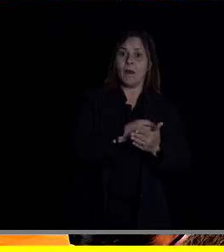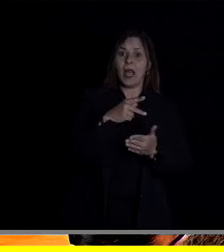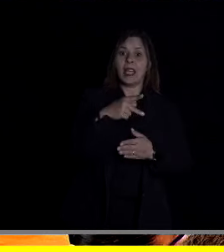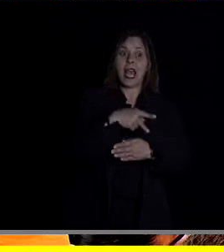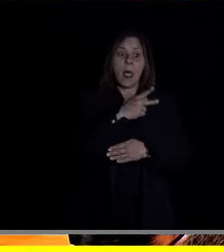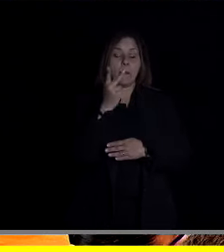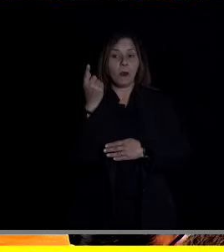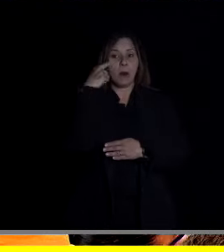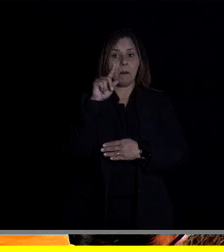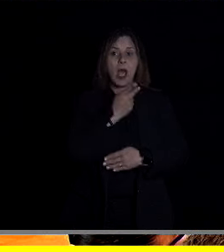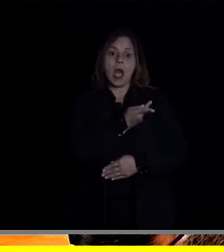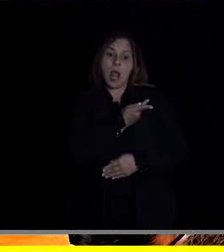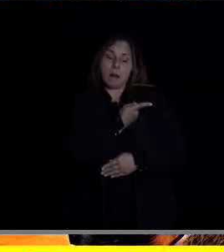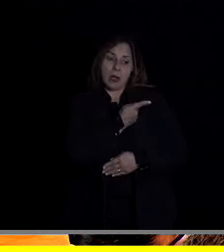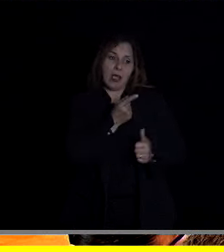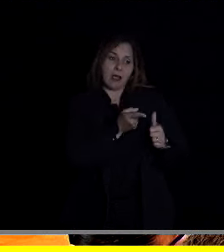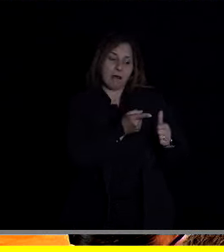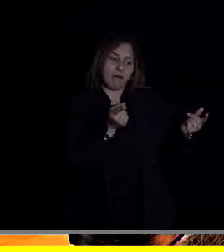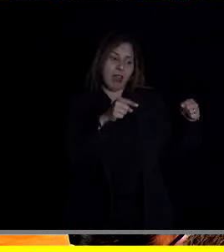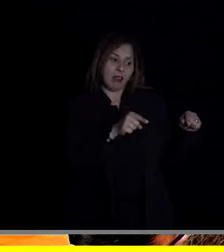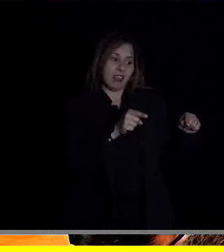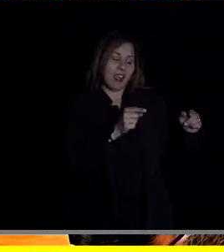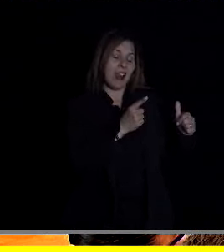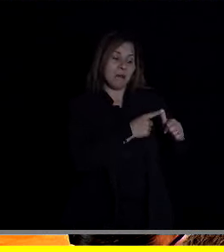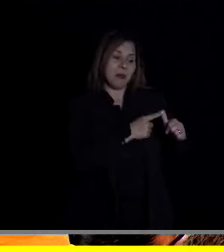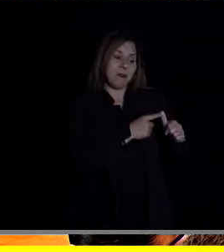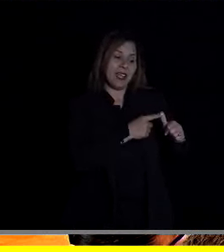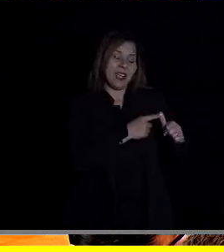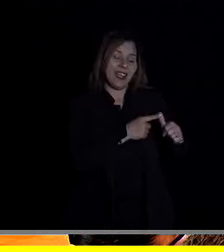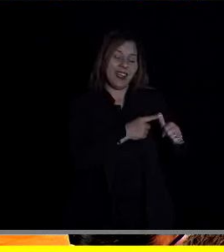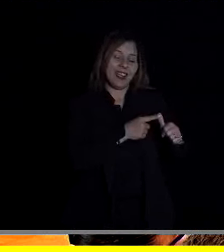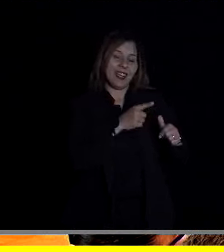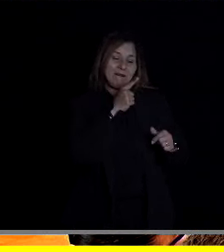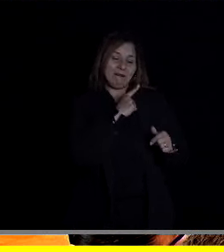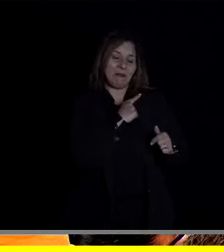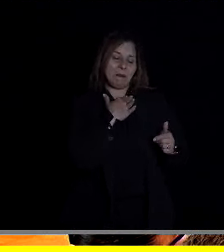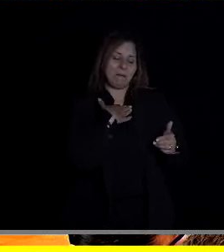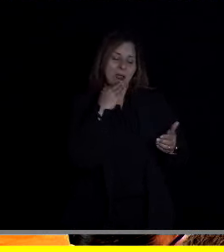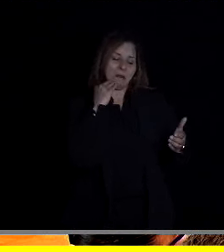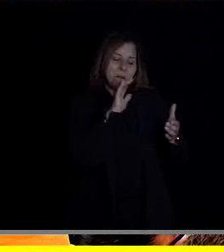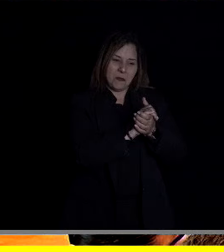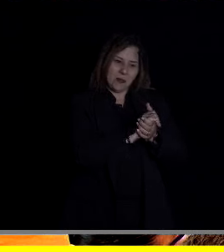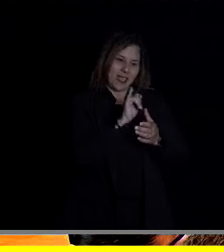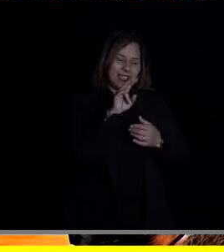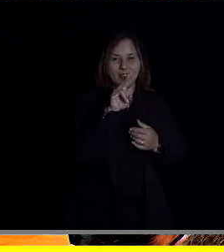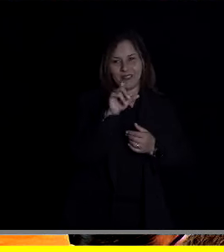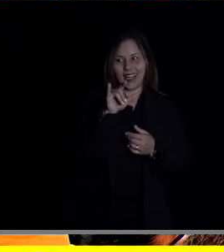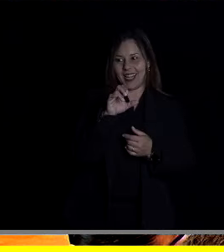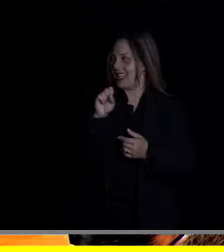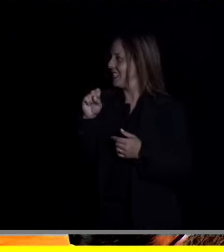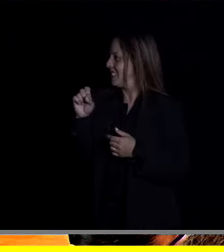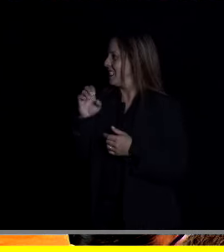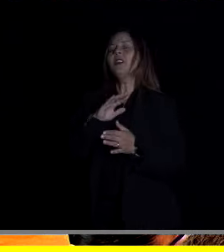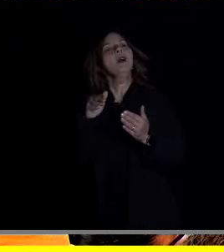que reconocer aquí a la primera dama. Y Belíos, póngase de pie para que todo el mundo le vea lo hermosa.